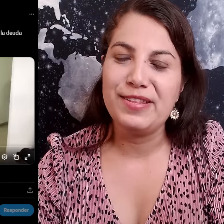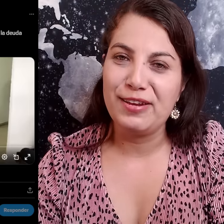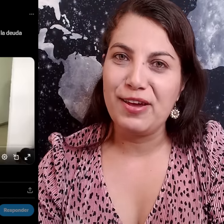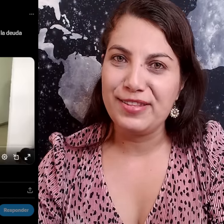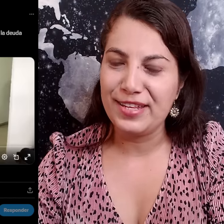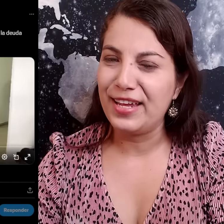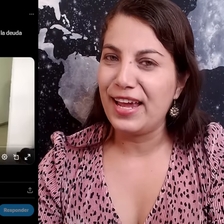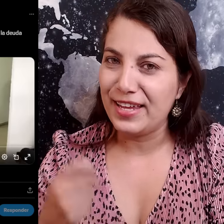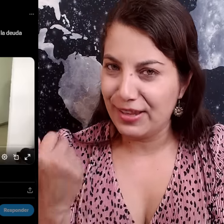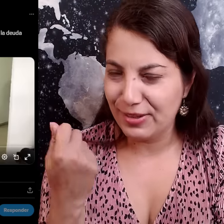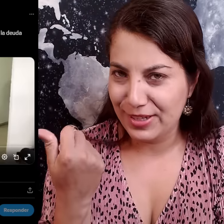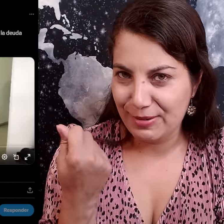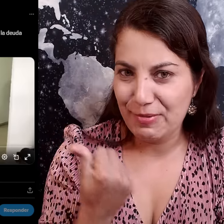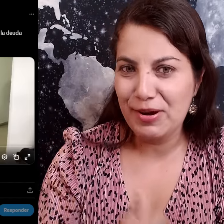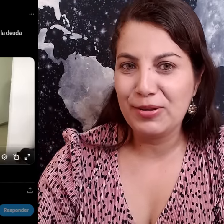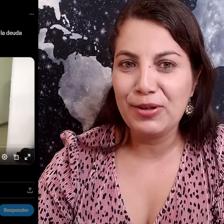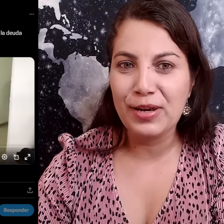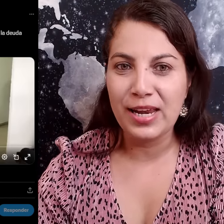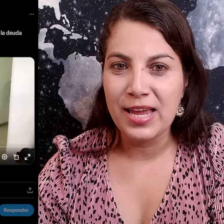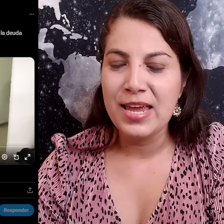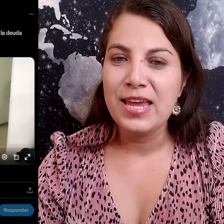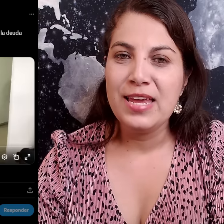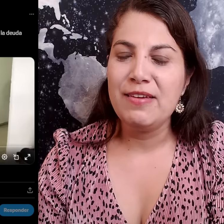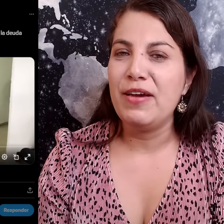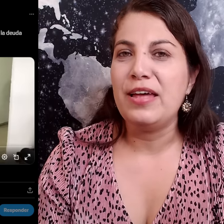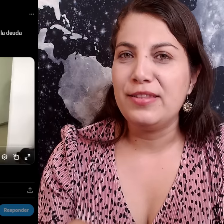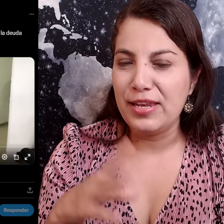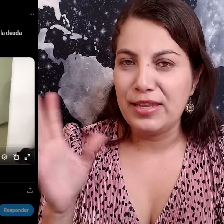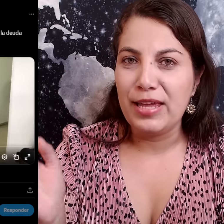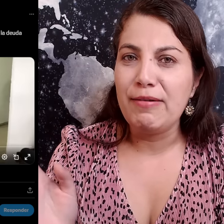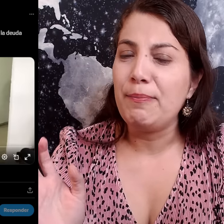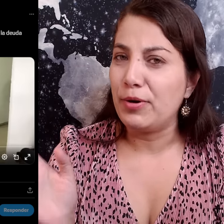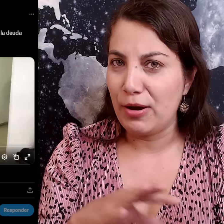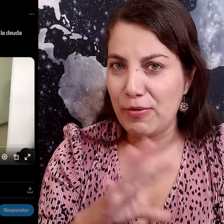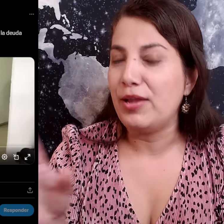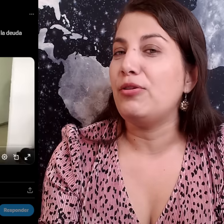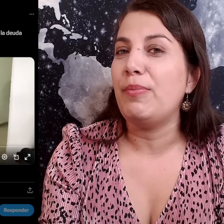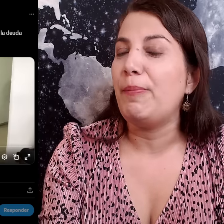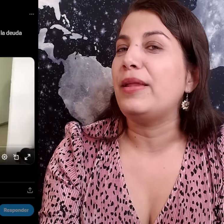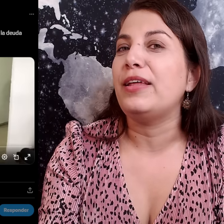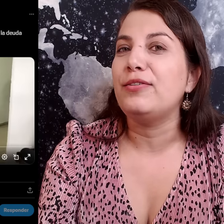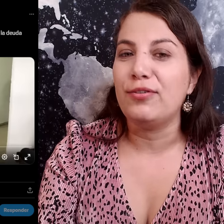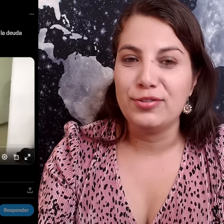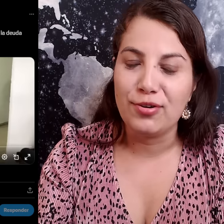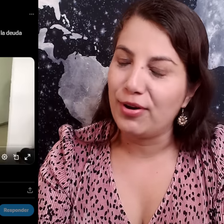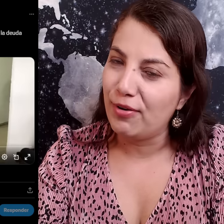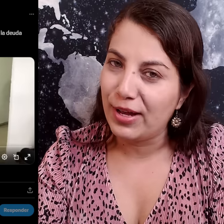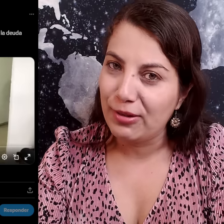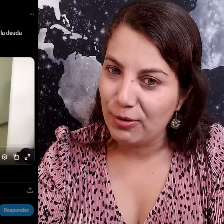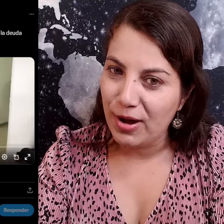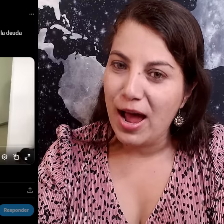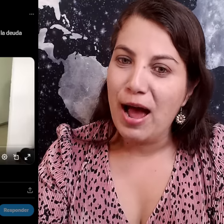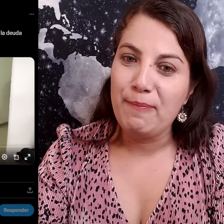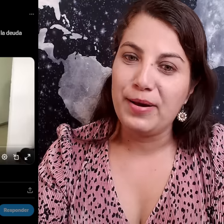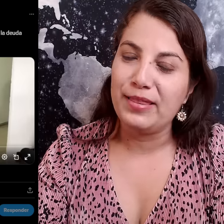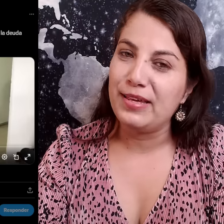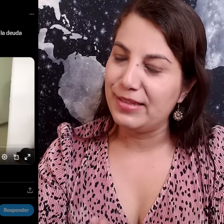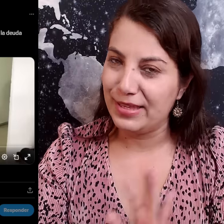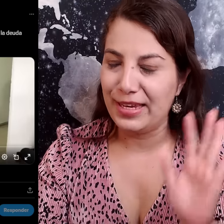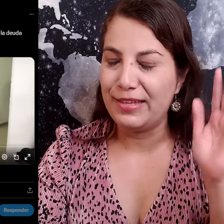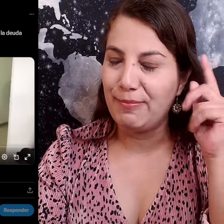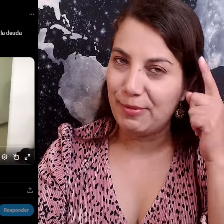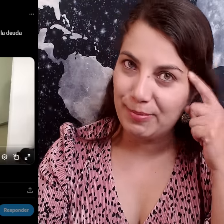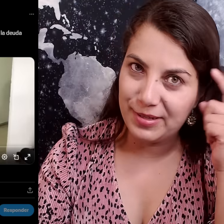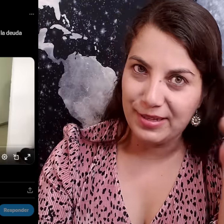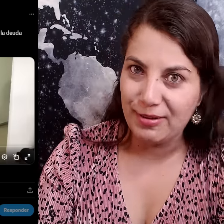en el Ministerio de Hacienda, que allá es donde se mueven los dólares, y vean si les deben, porque con la sopa de pata yo creo que no. Aparte de